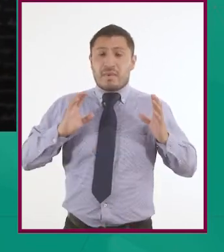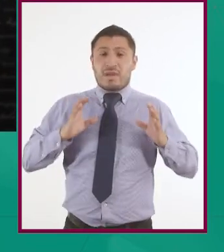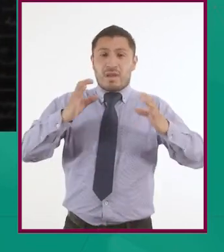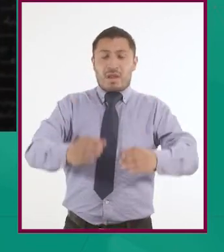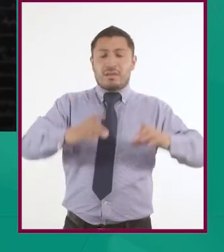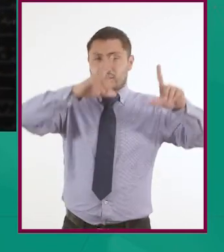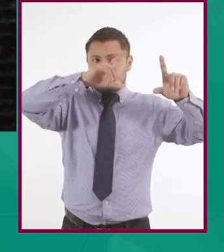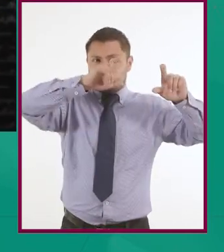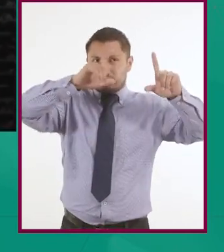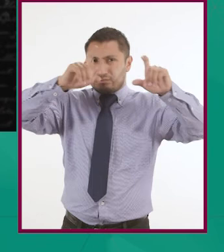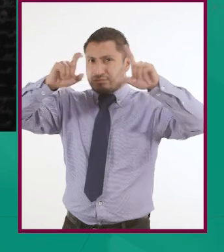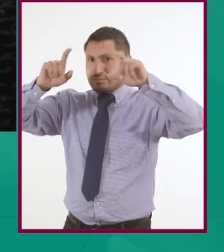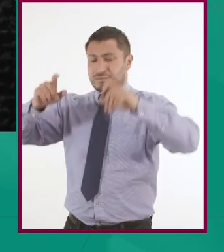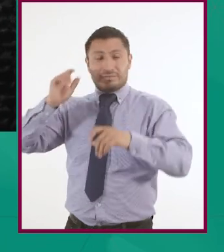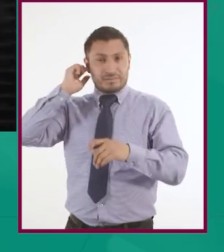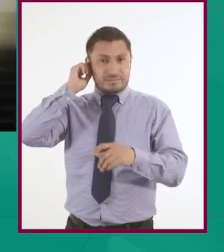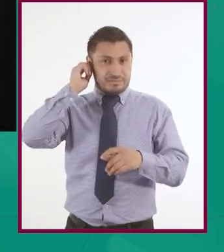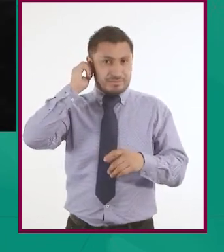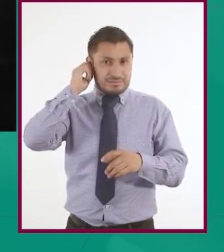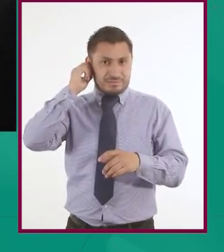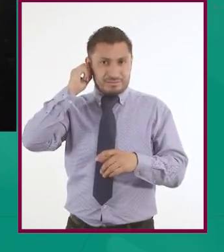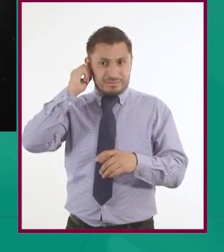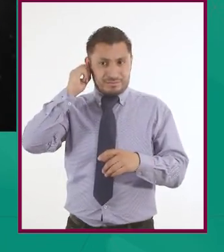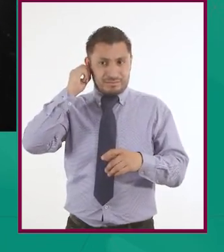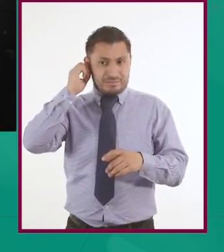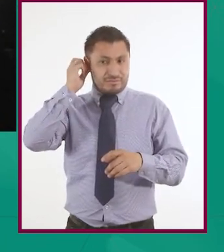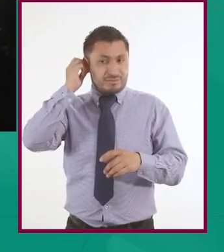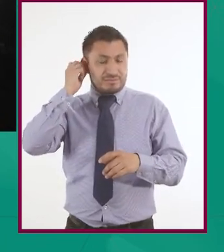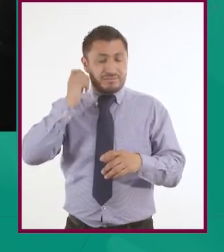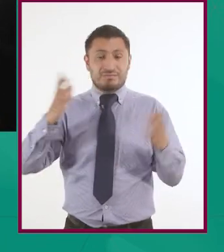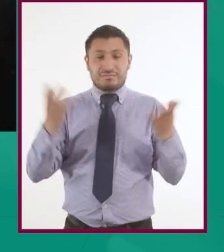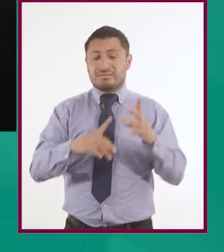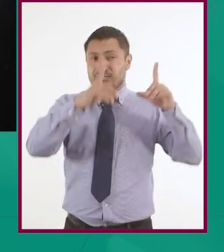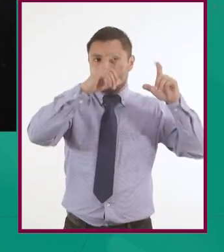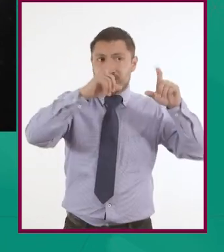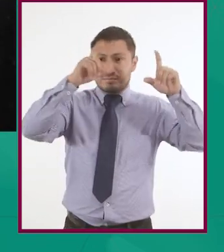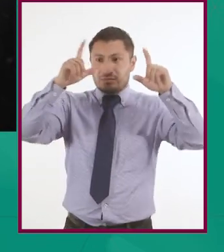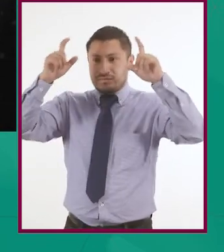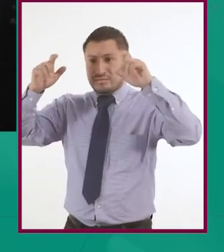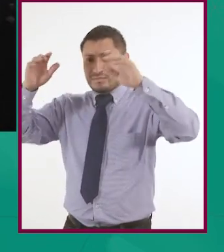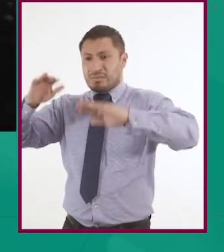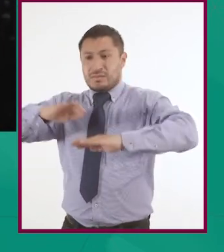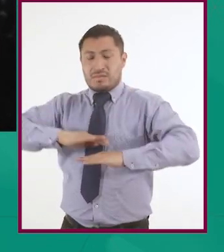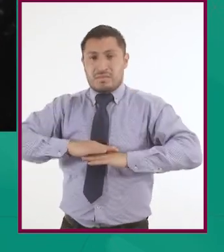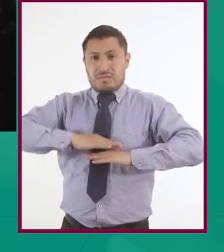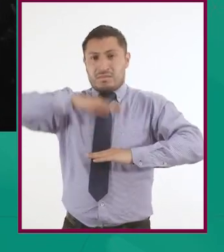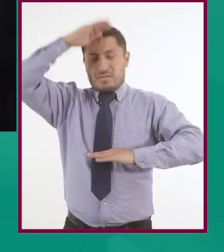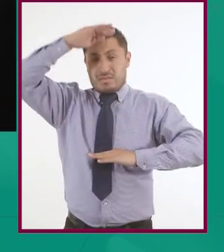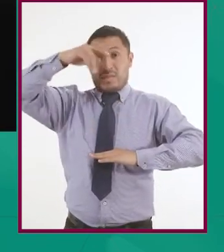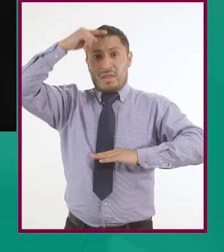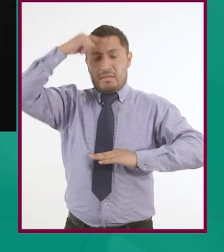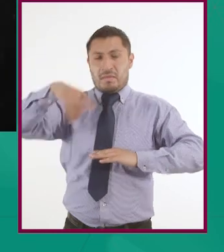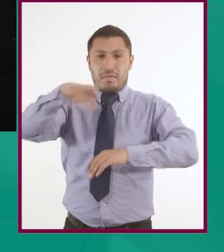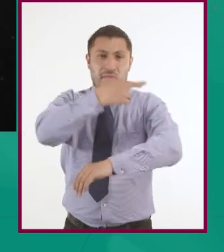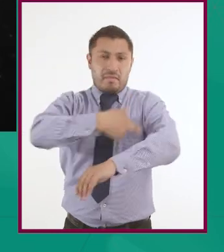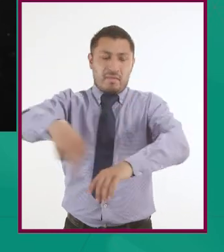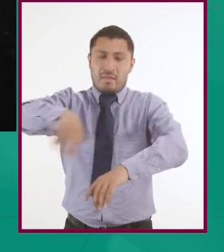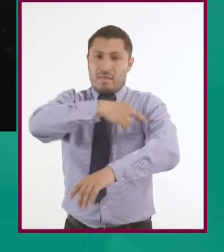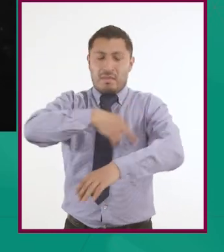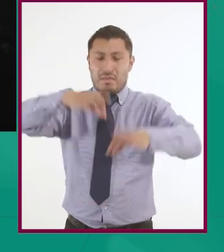comunidad? Realizaba retratos construidos tanto de busto para trámites personales como de cuerpo